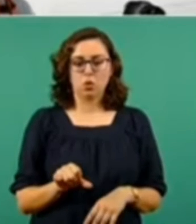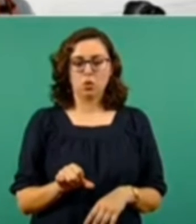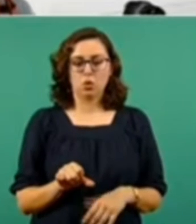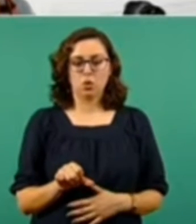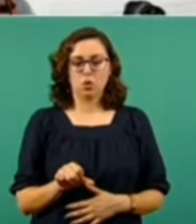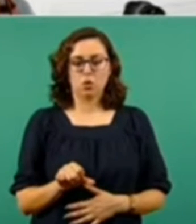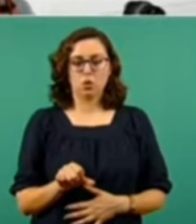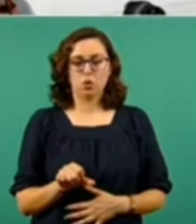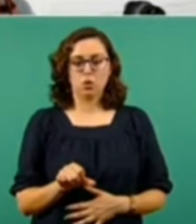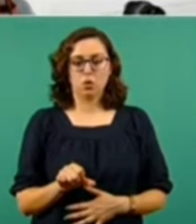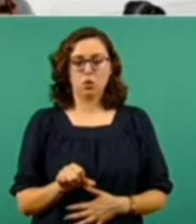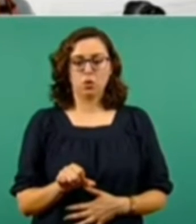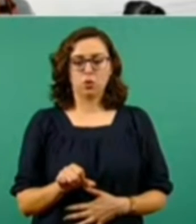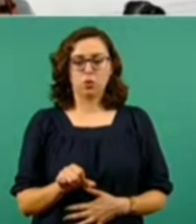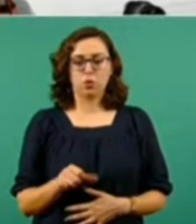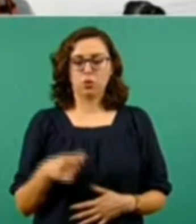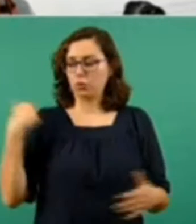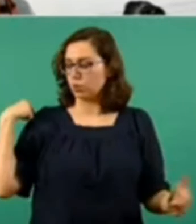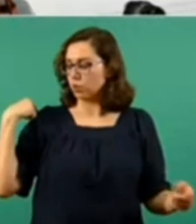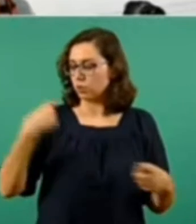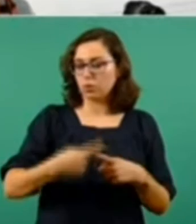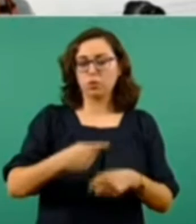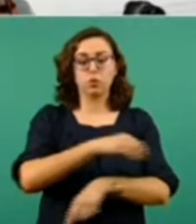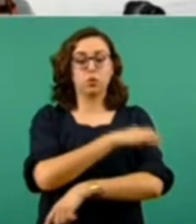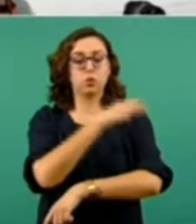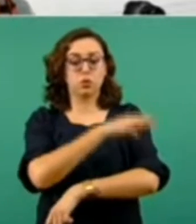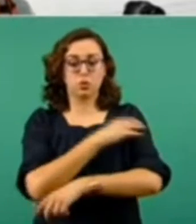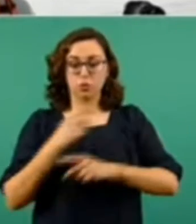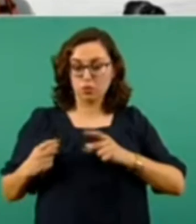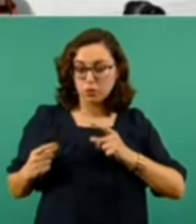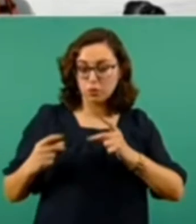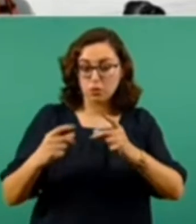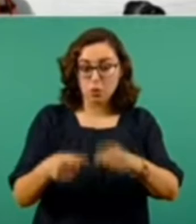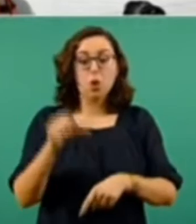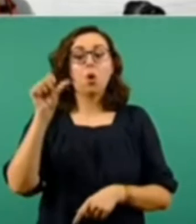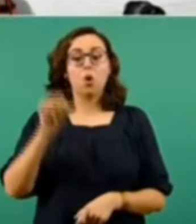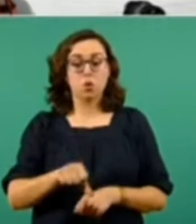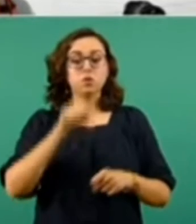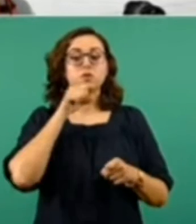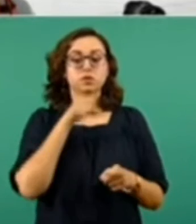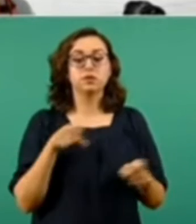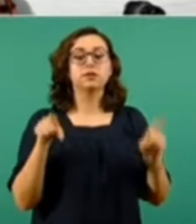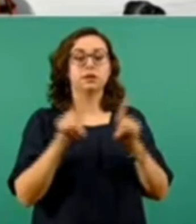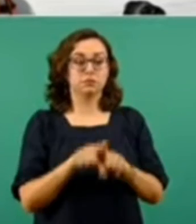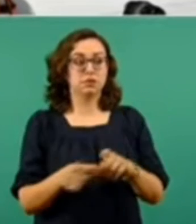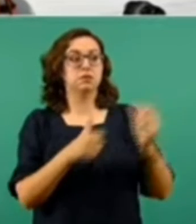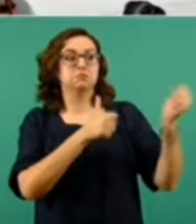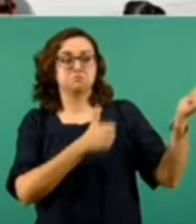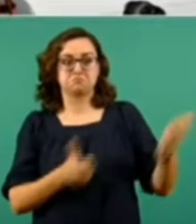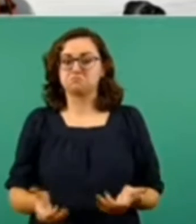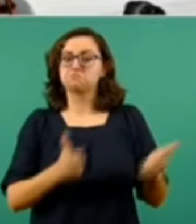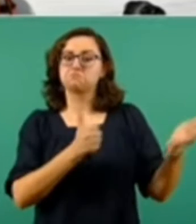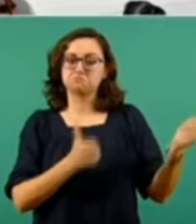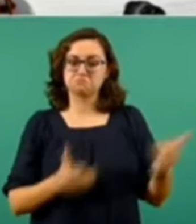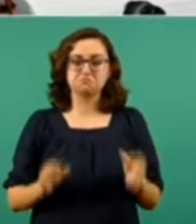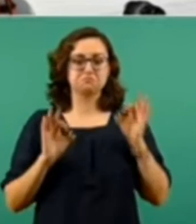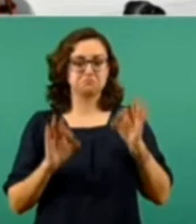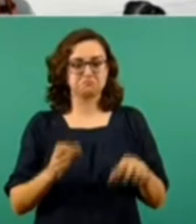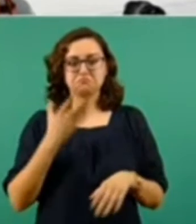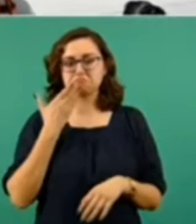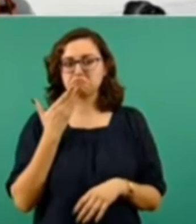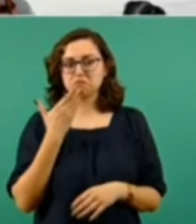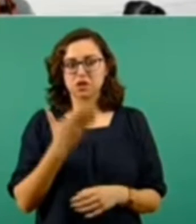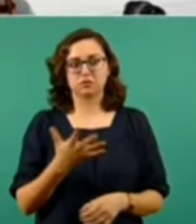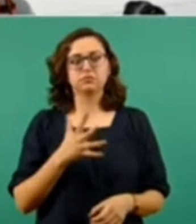han sido los días más altos desde que inició la estrategia, hoy también fue un buen día para el tema de abasto de las vacunas, para el arribo